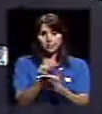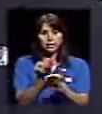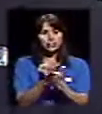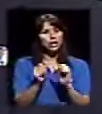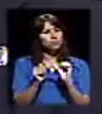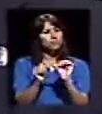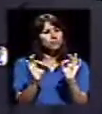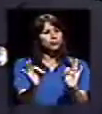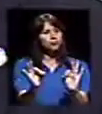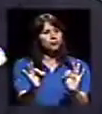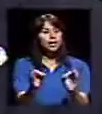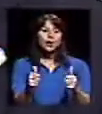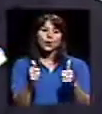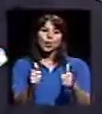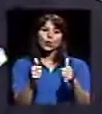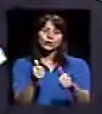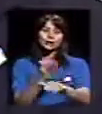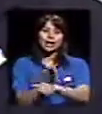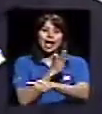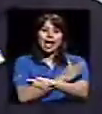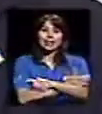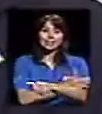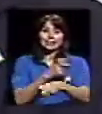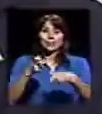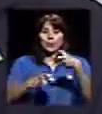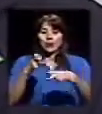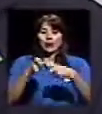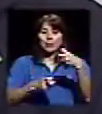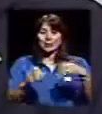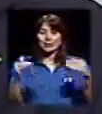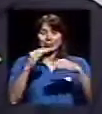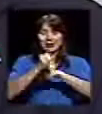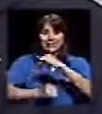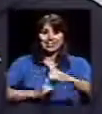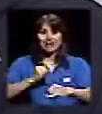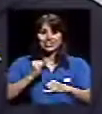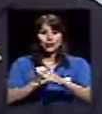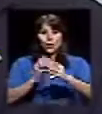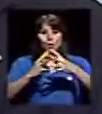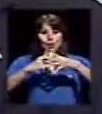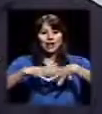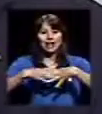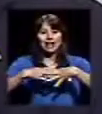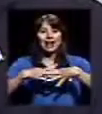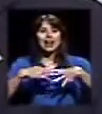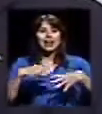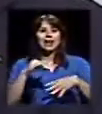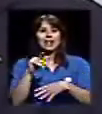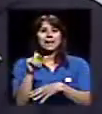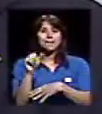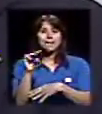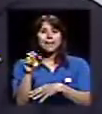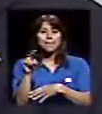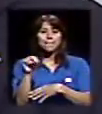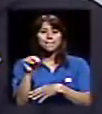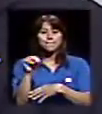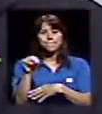tomó de previo a la crisis internacional por la quiebra de Lehman Brothers con un sistema preparado,